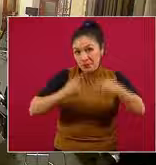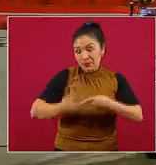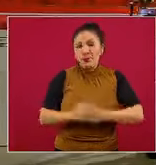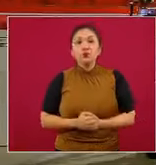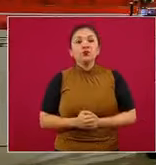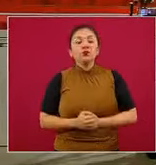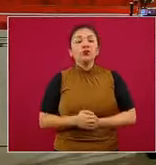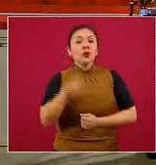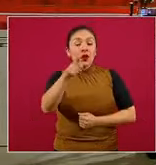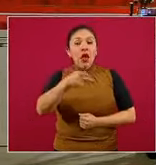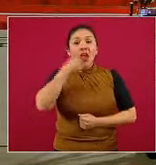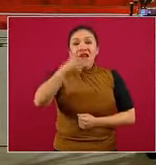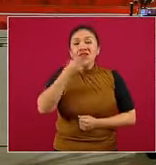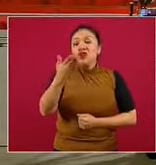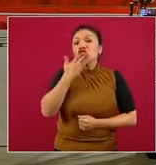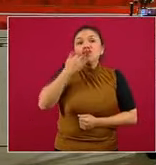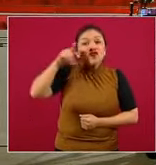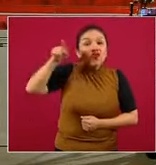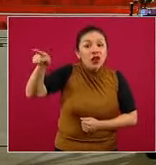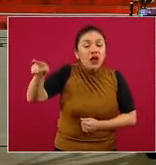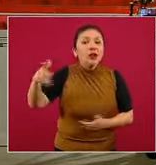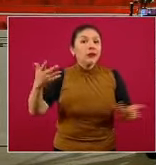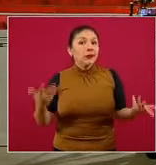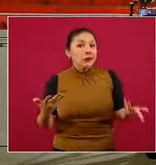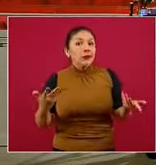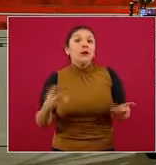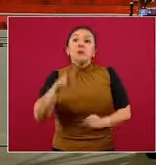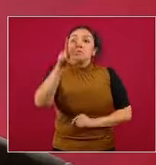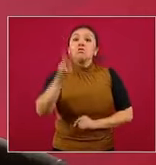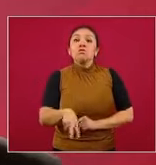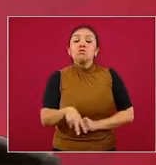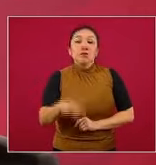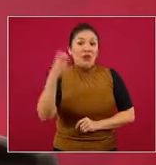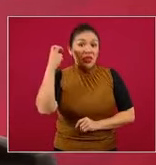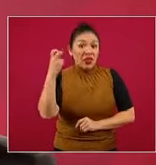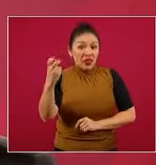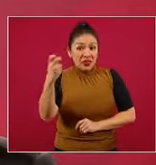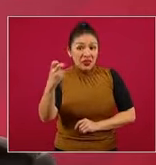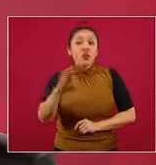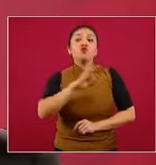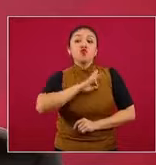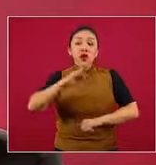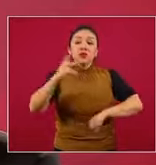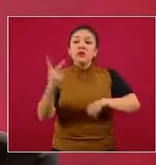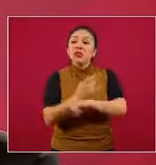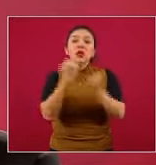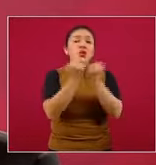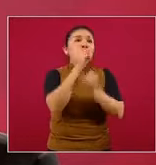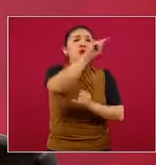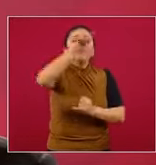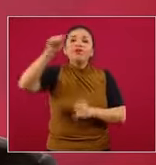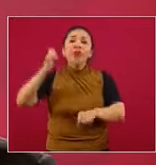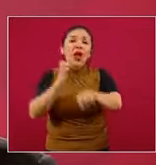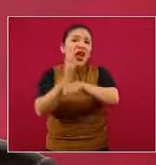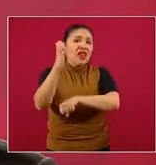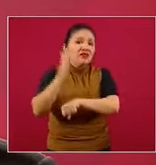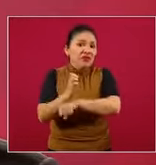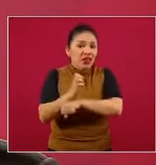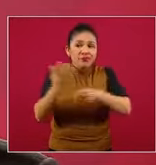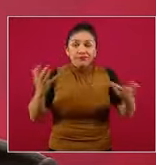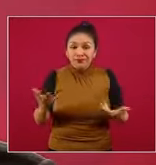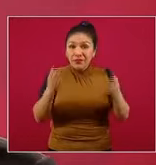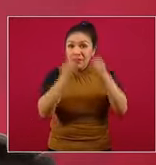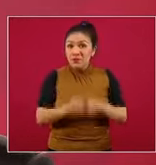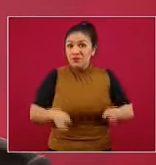Sobre el caso específico de Sonora, en realidad es un fenómeno que puede ocurrirle a cualquier entidad federativa. Es